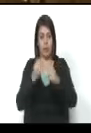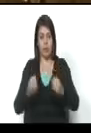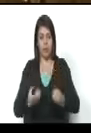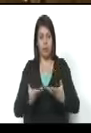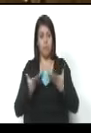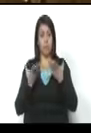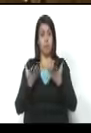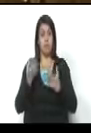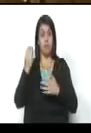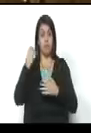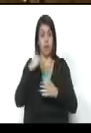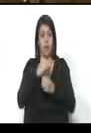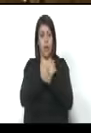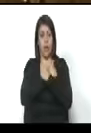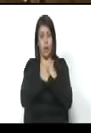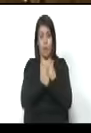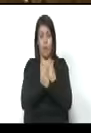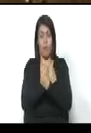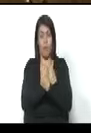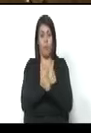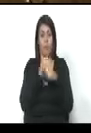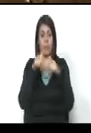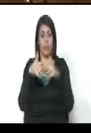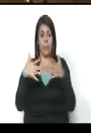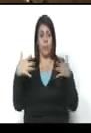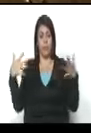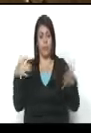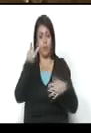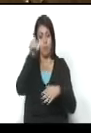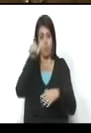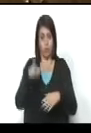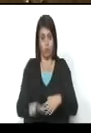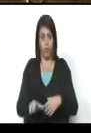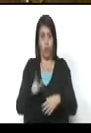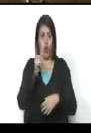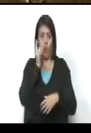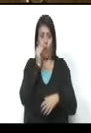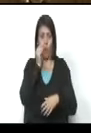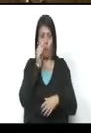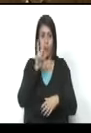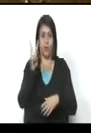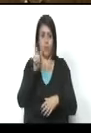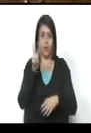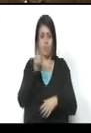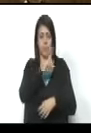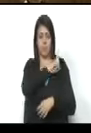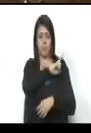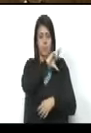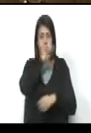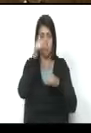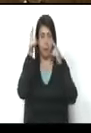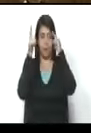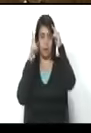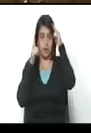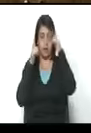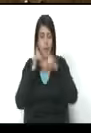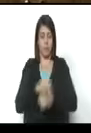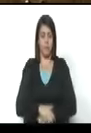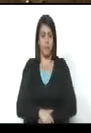y sobre todo de mucho amor por este gran venezolano, por este gran hombre, nuestro comandante Hugo Chávez